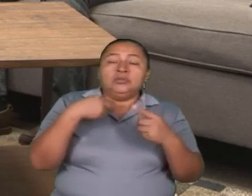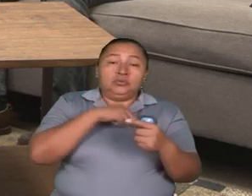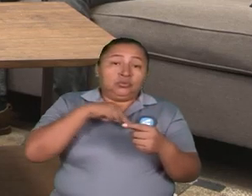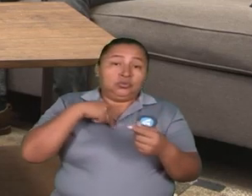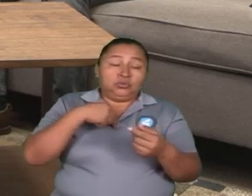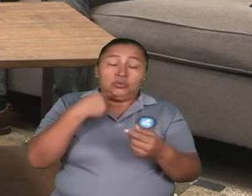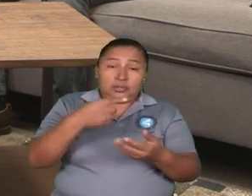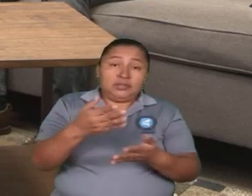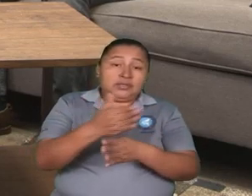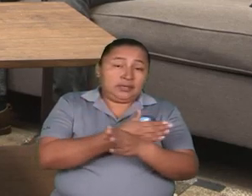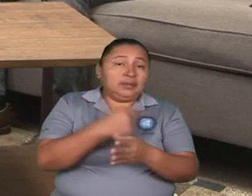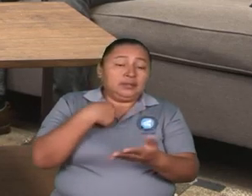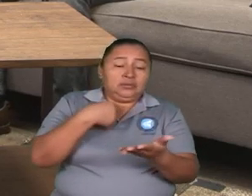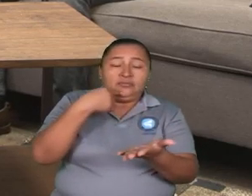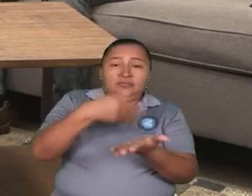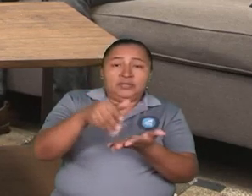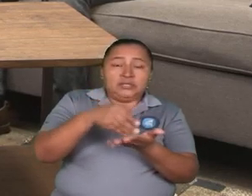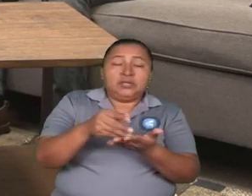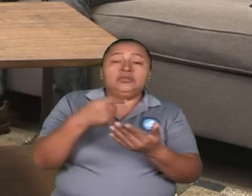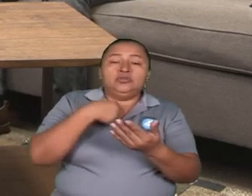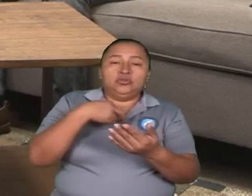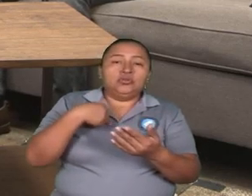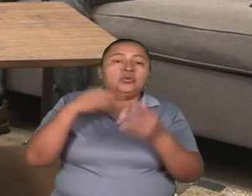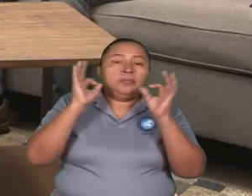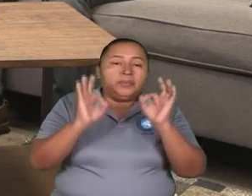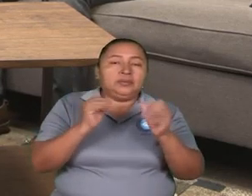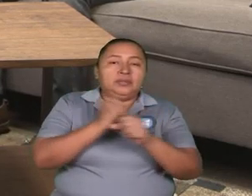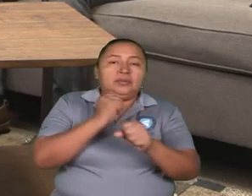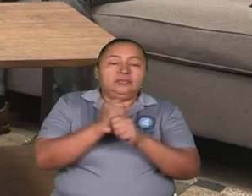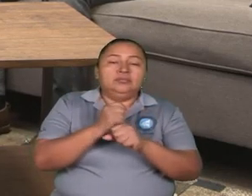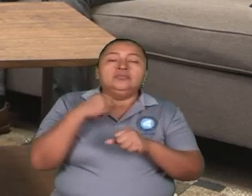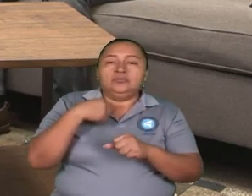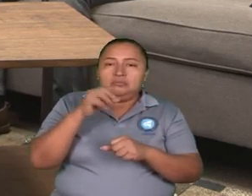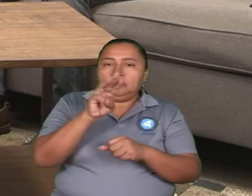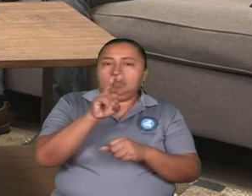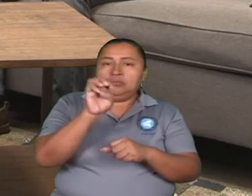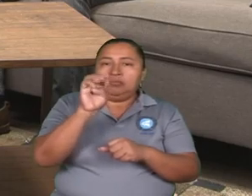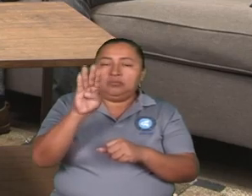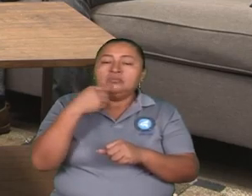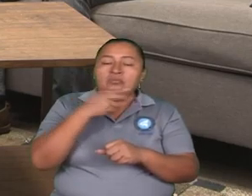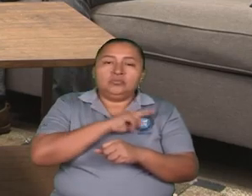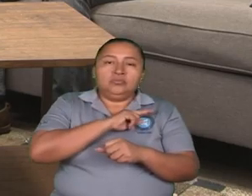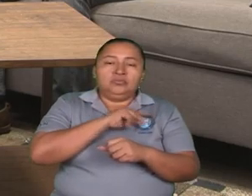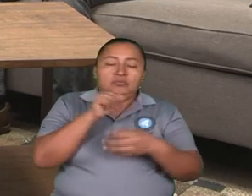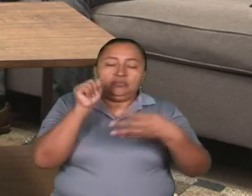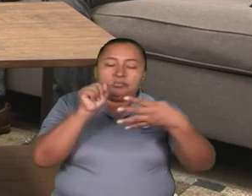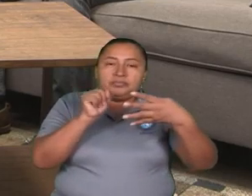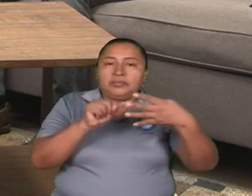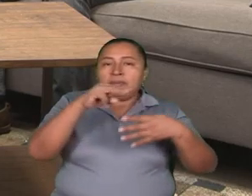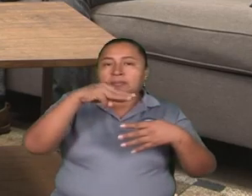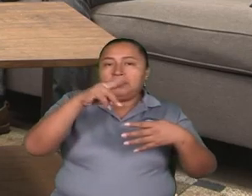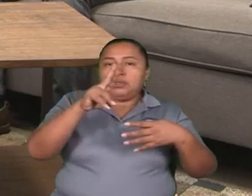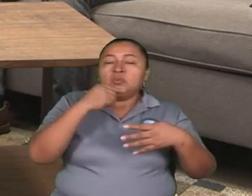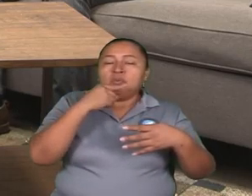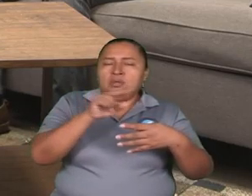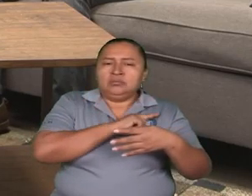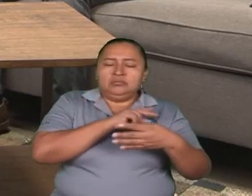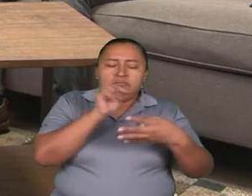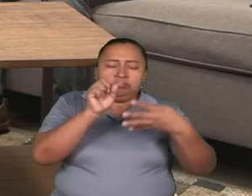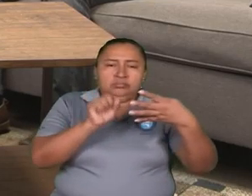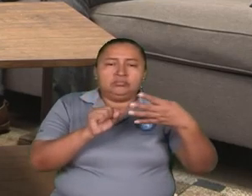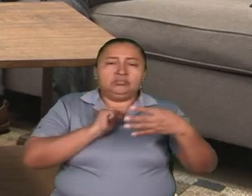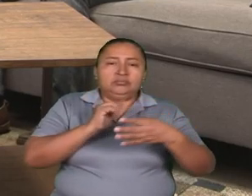el año. Así es, nosotros todo el año estamos en ese proceso de capacitación continua,